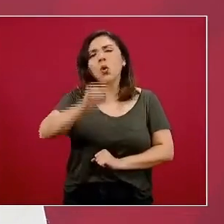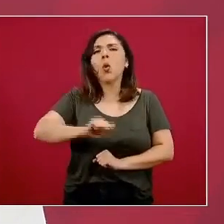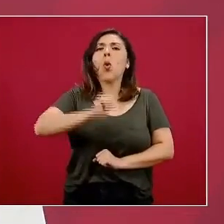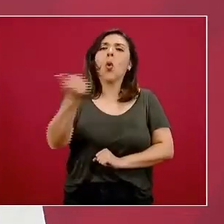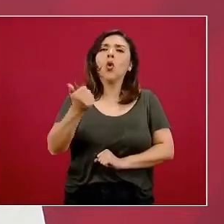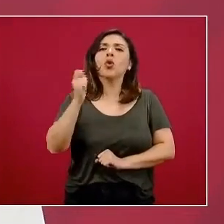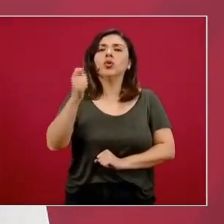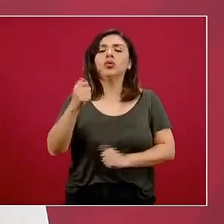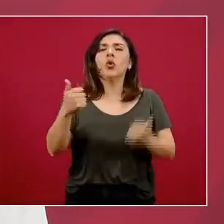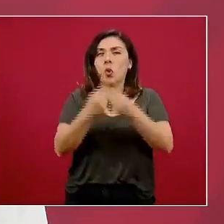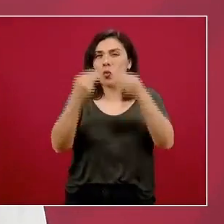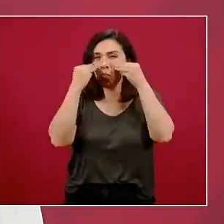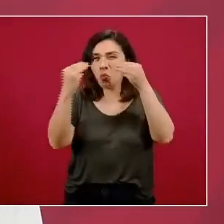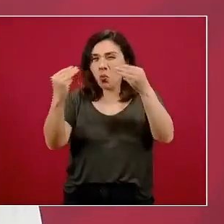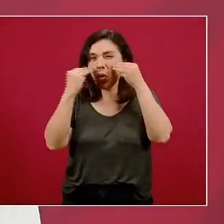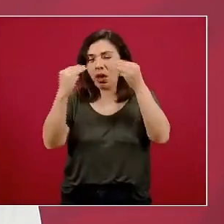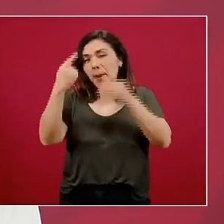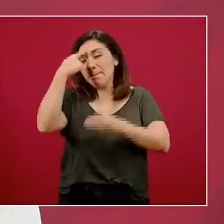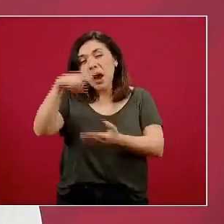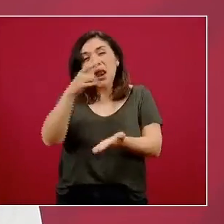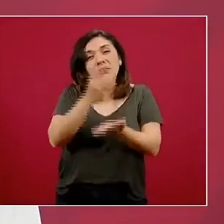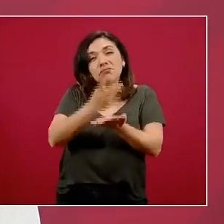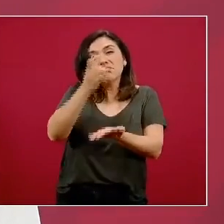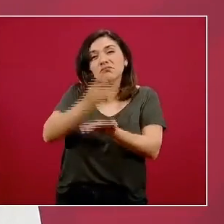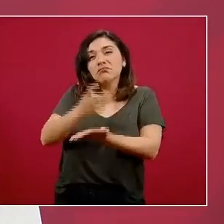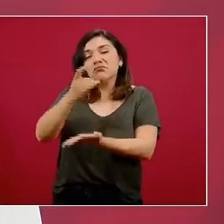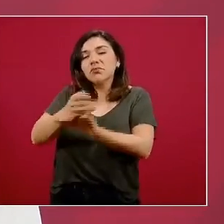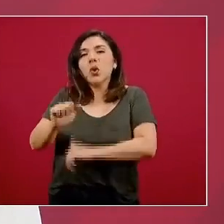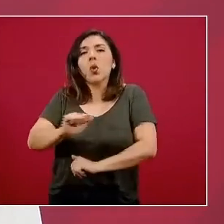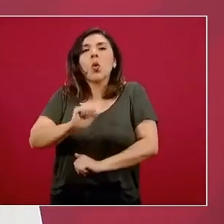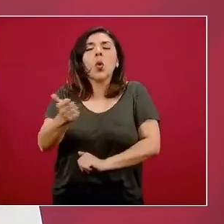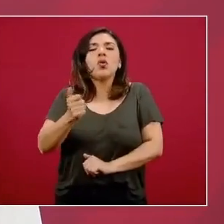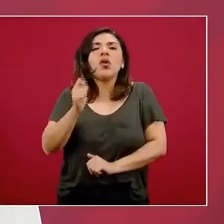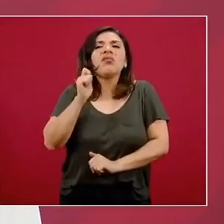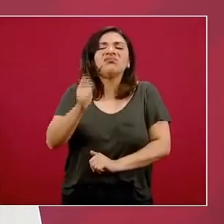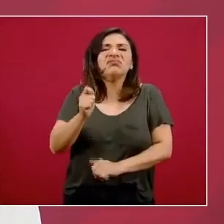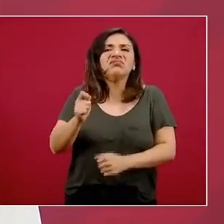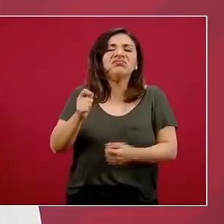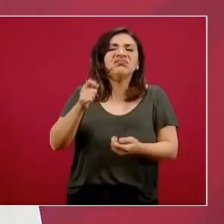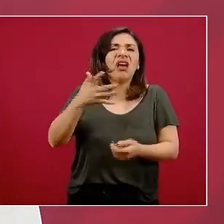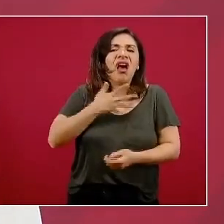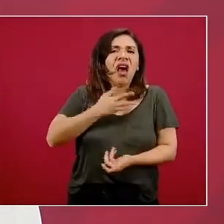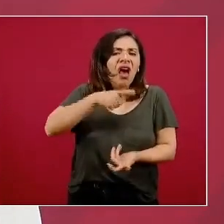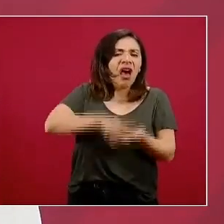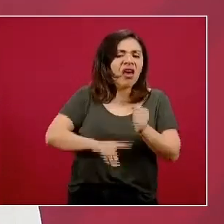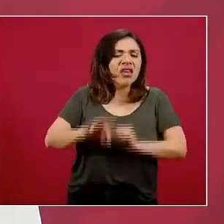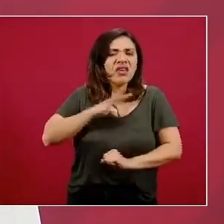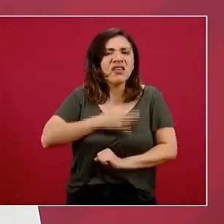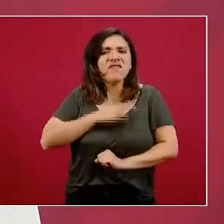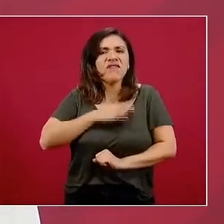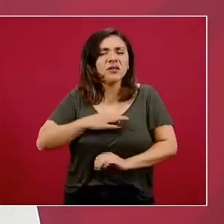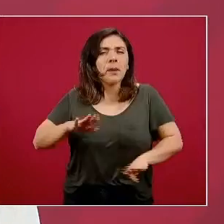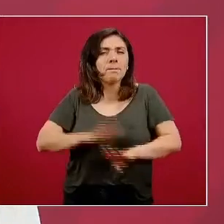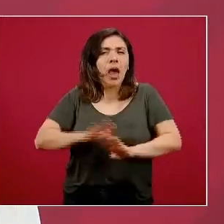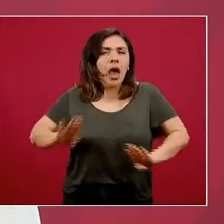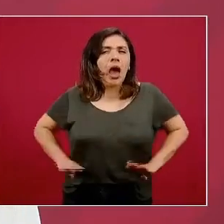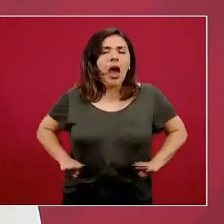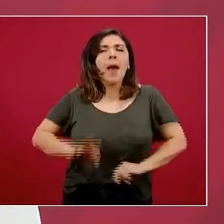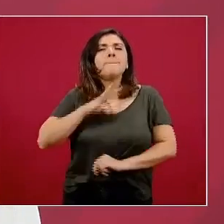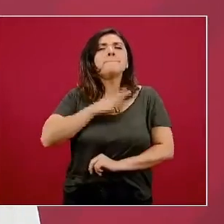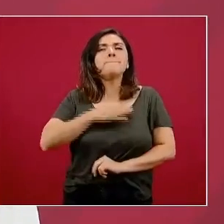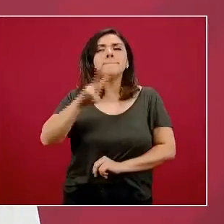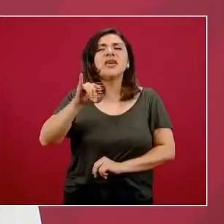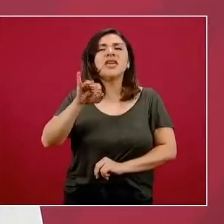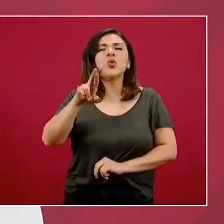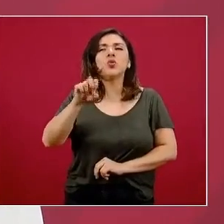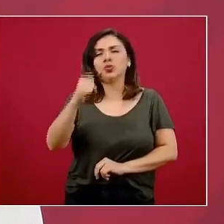adicional que se hace a las muestras para identificar otras causas infecciosas, particularmente de virus